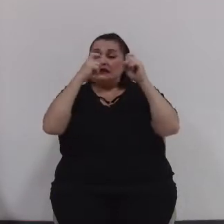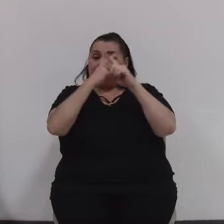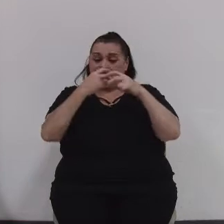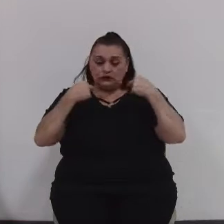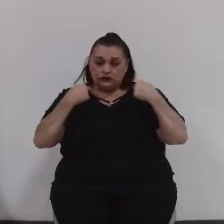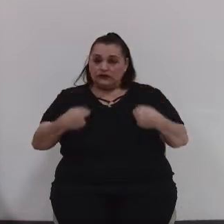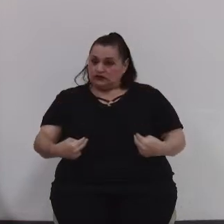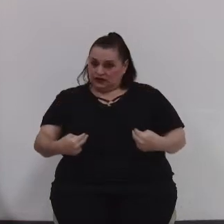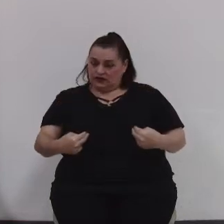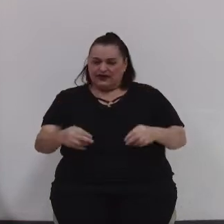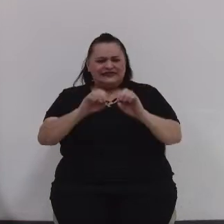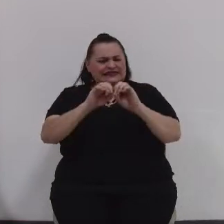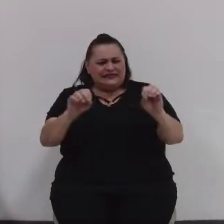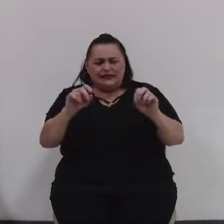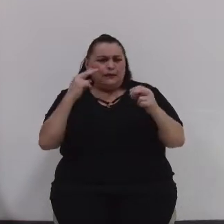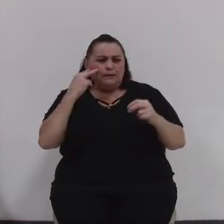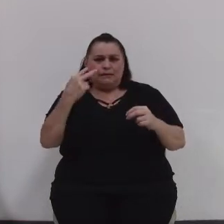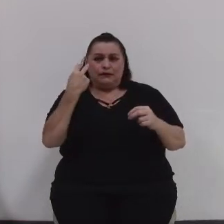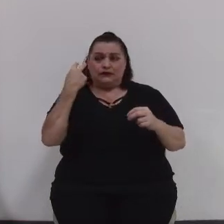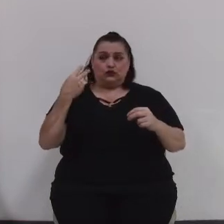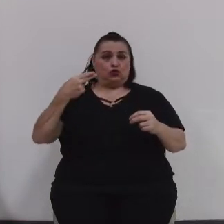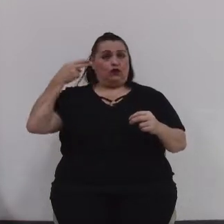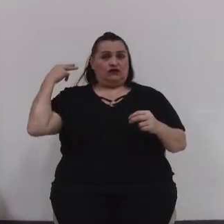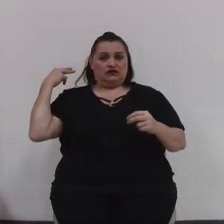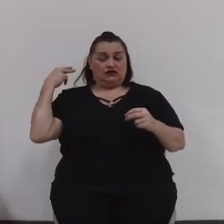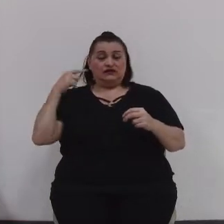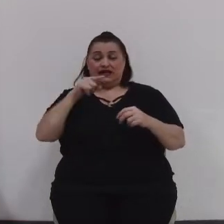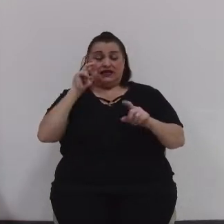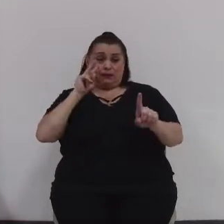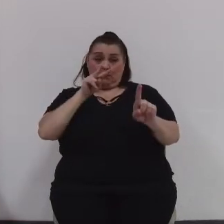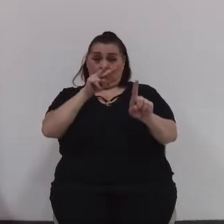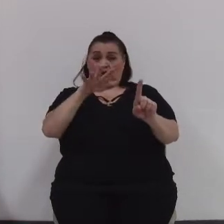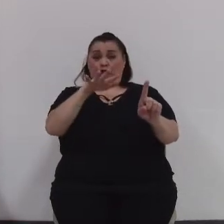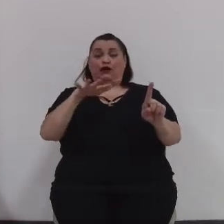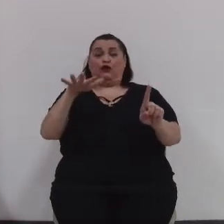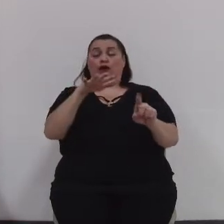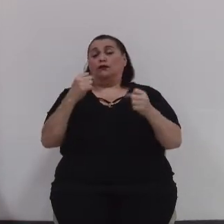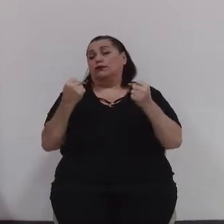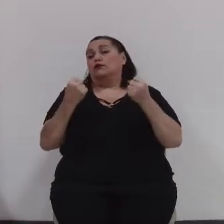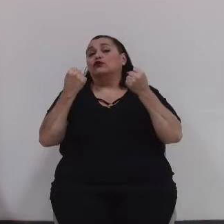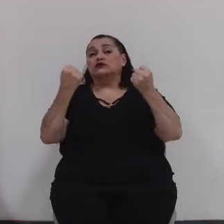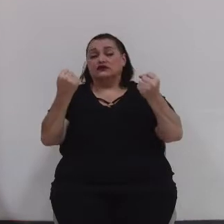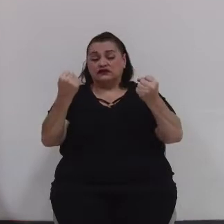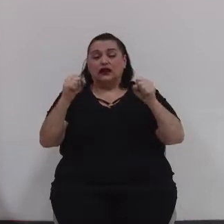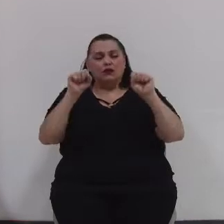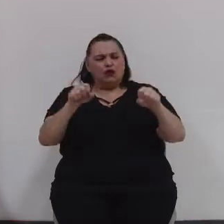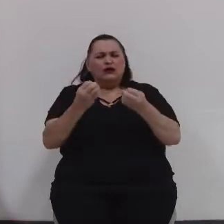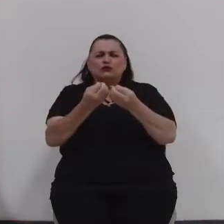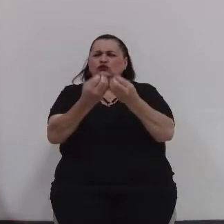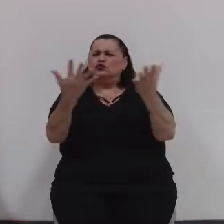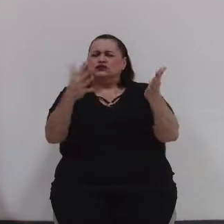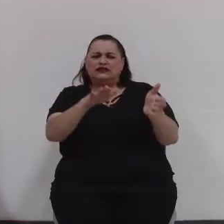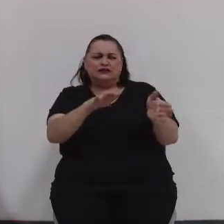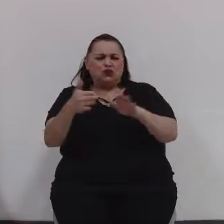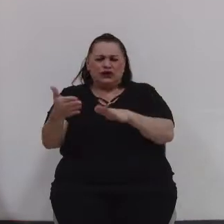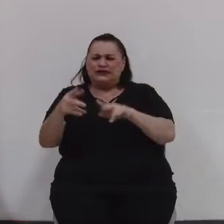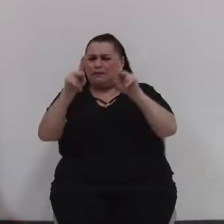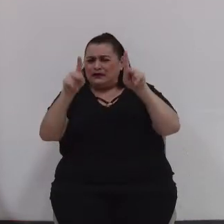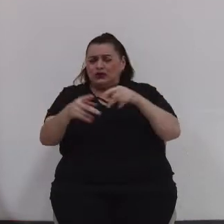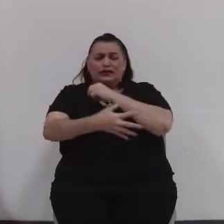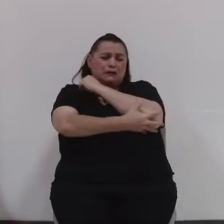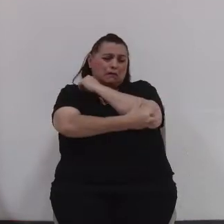humanitaria sin precedentes. Este panorama tiene el potencial de dejar muchas más muertes, personas damnificadas